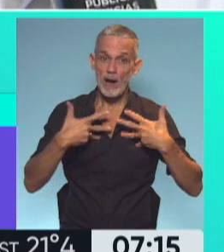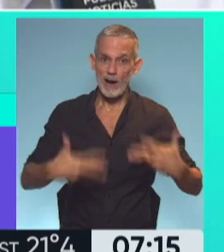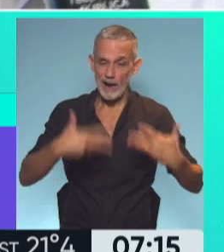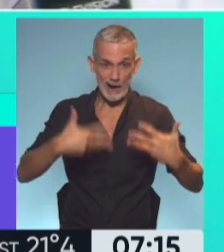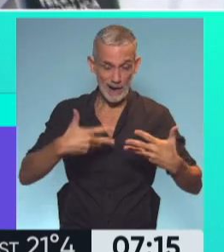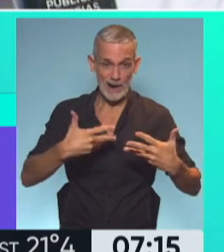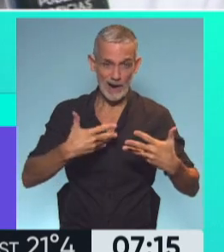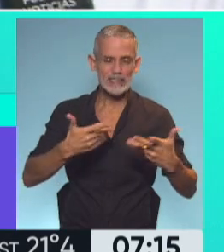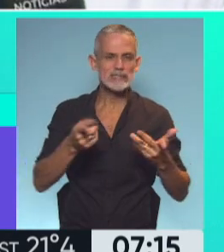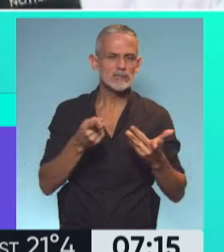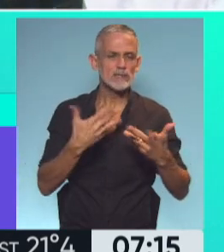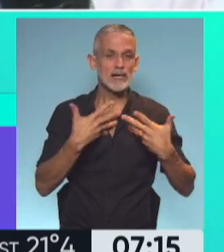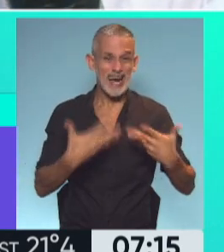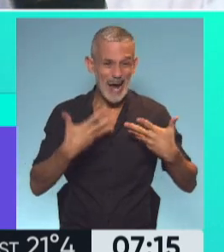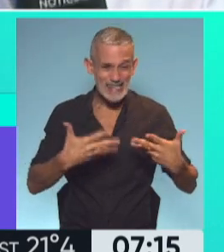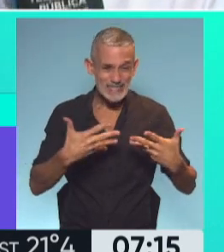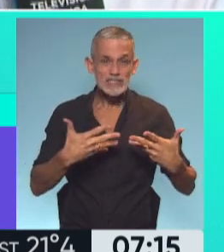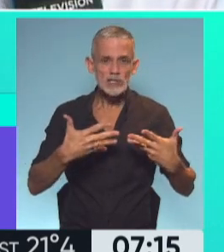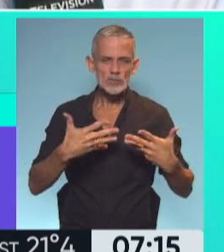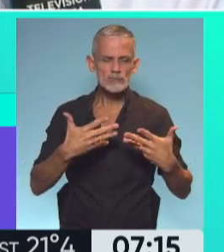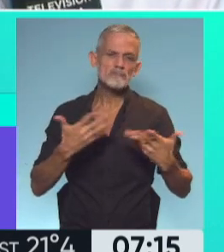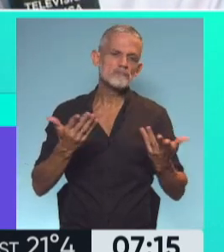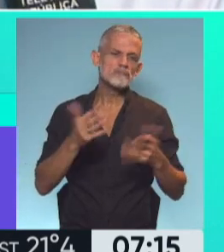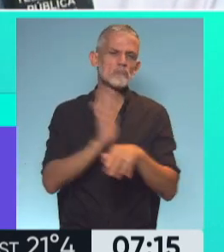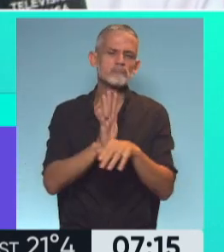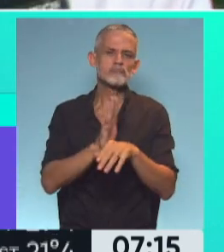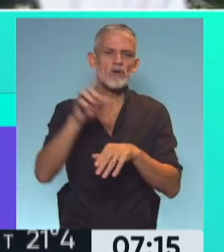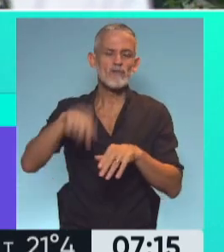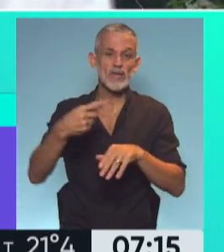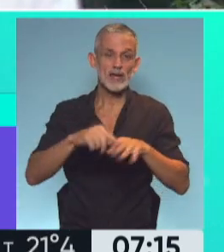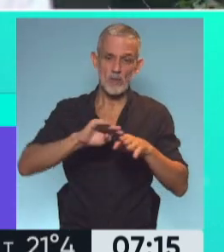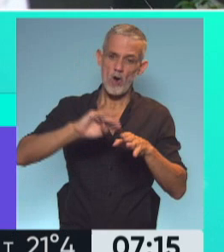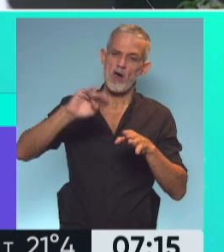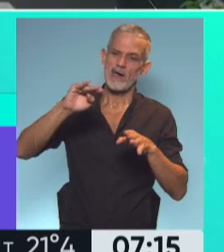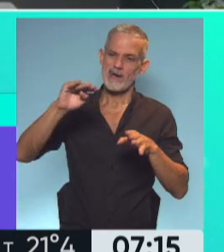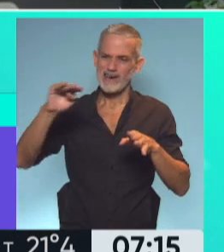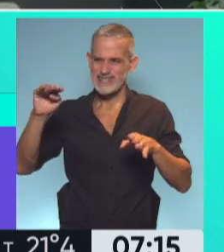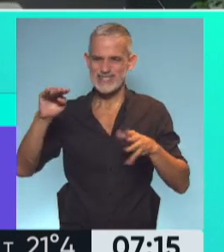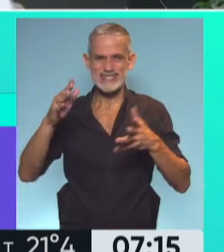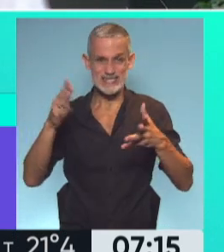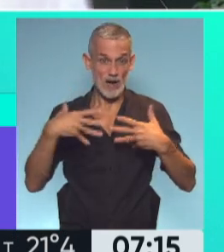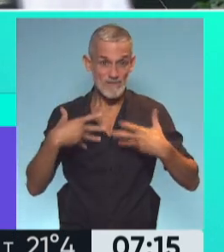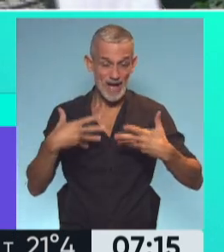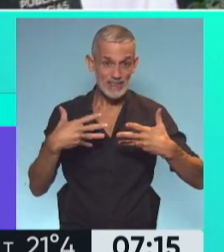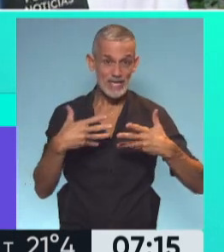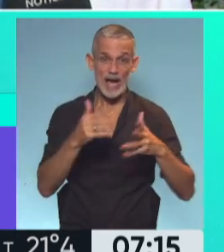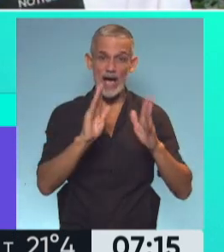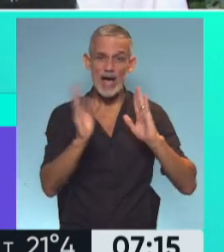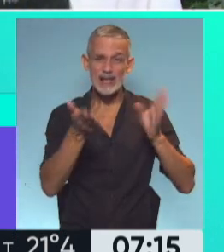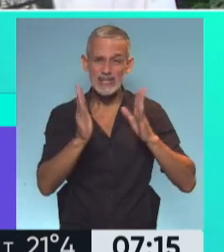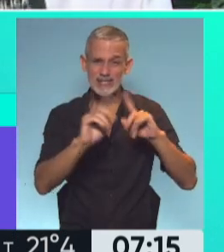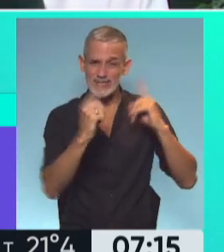fatigado, y esto resulta en disminución del rendimiento. La fatiga en la terapia